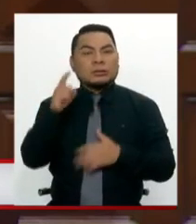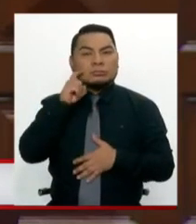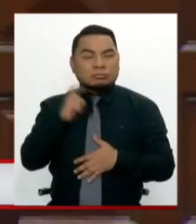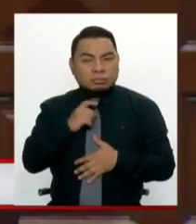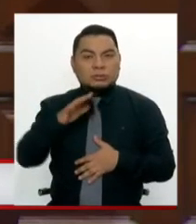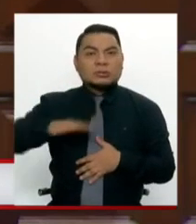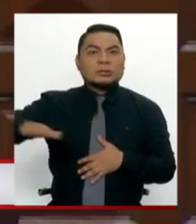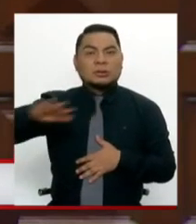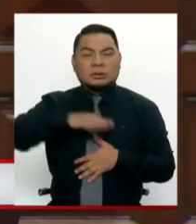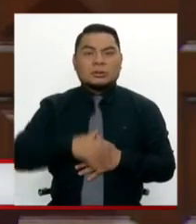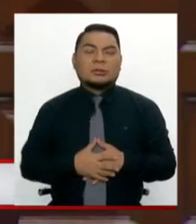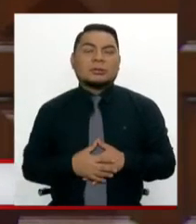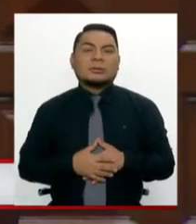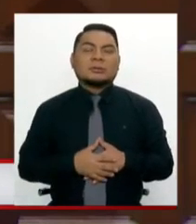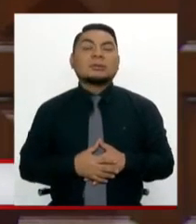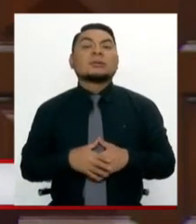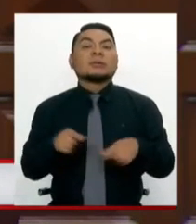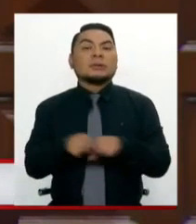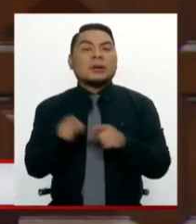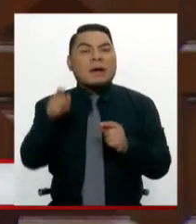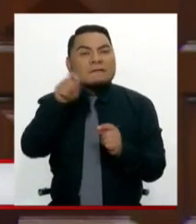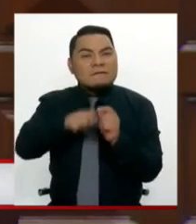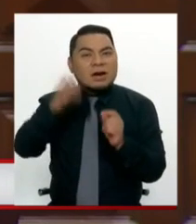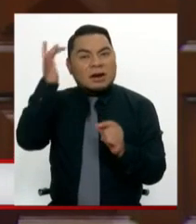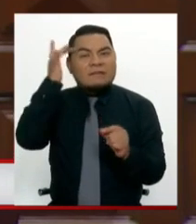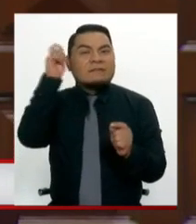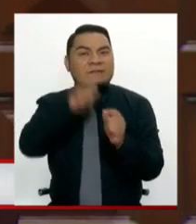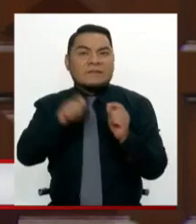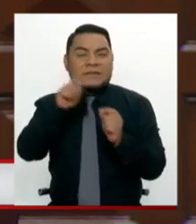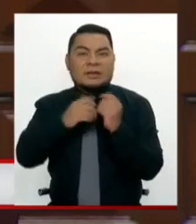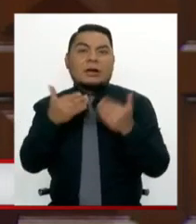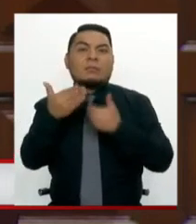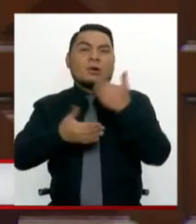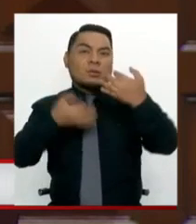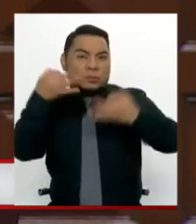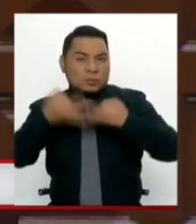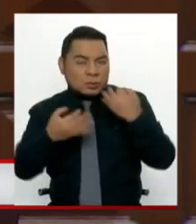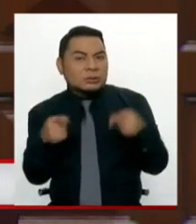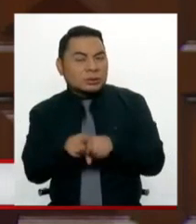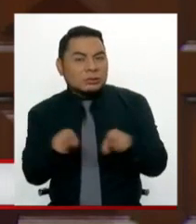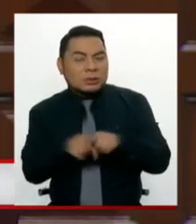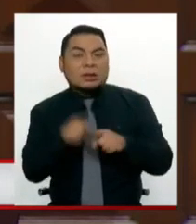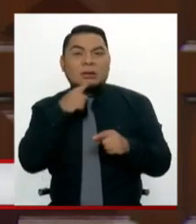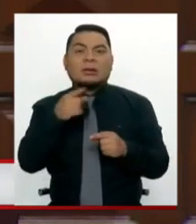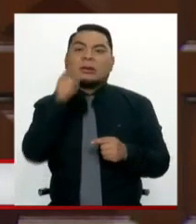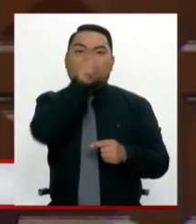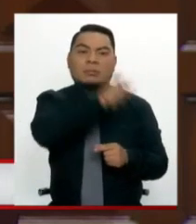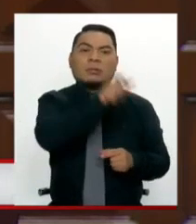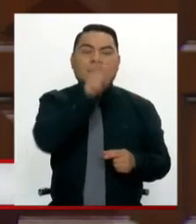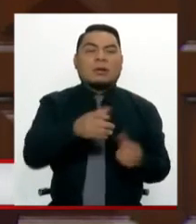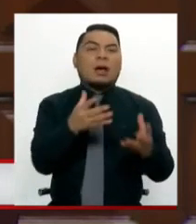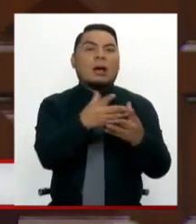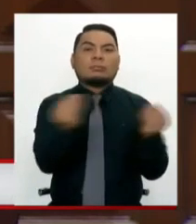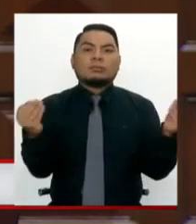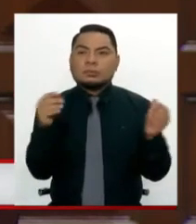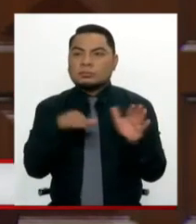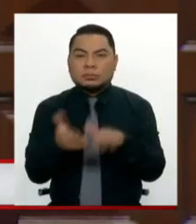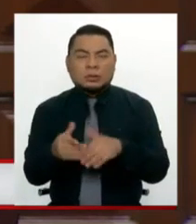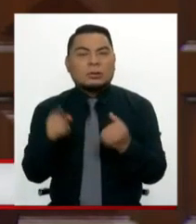y reproductiva, el acoso a través del proceso judicial y la desaparición por